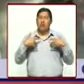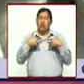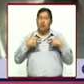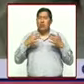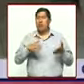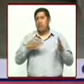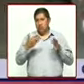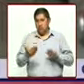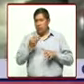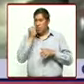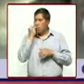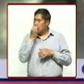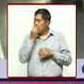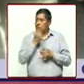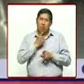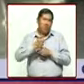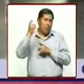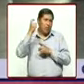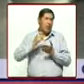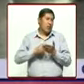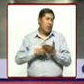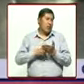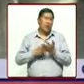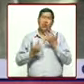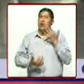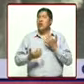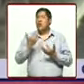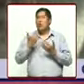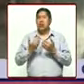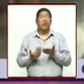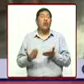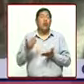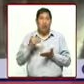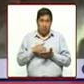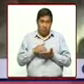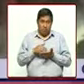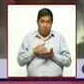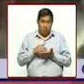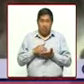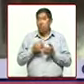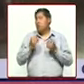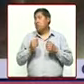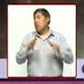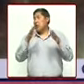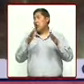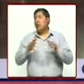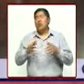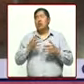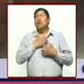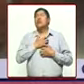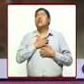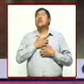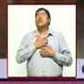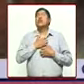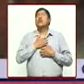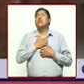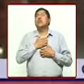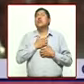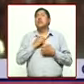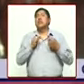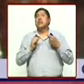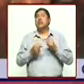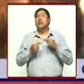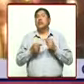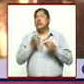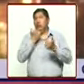muertos y la flora afectada en estos incendios, que una vez más nos están dejando con el alma en el suelo realmente por el